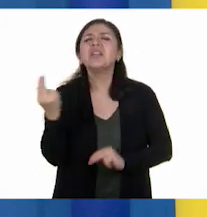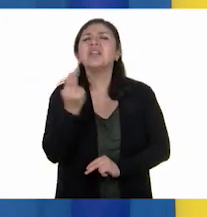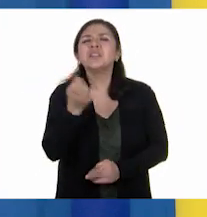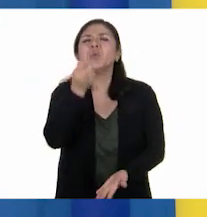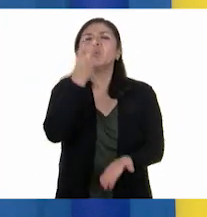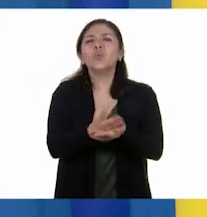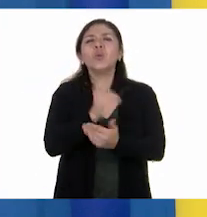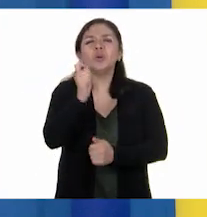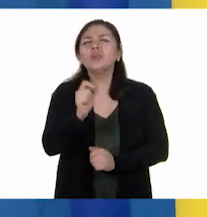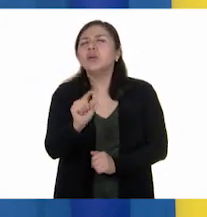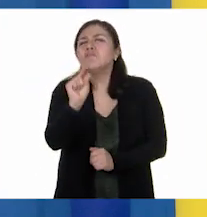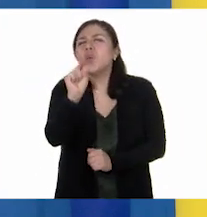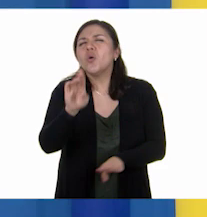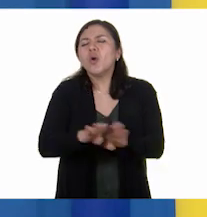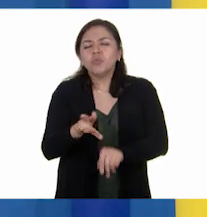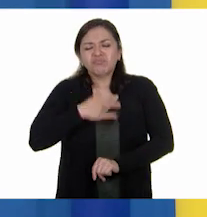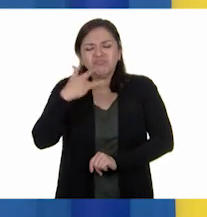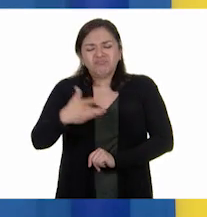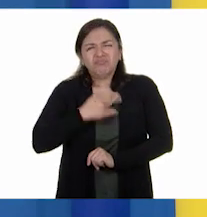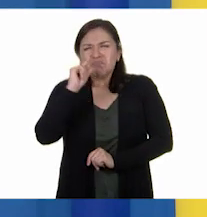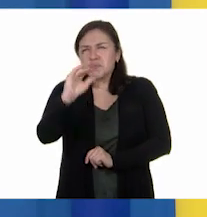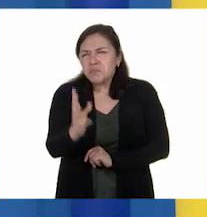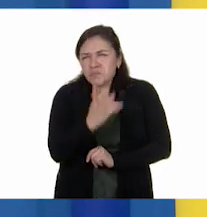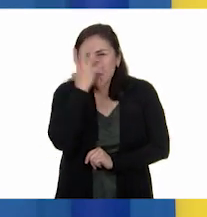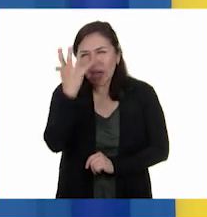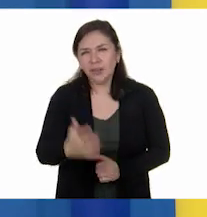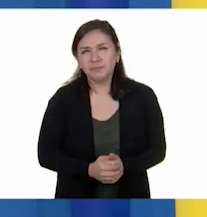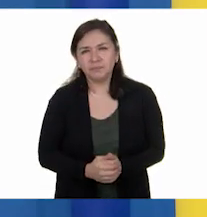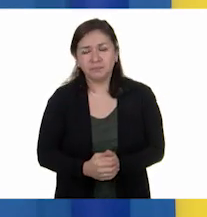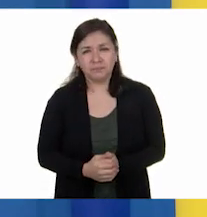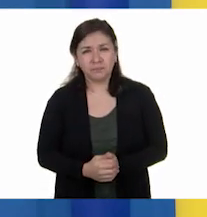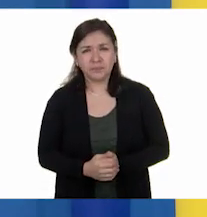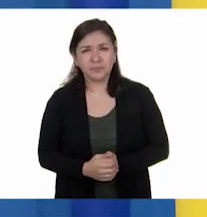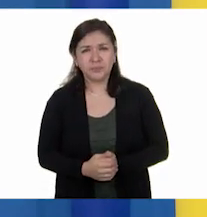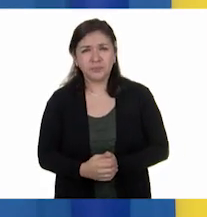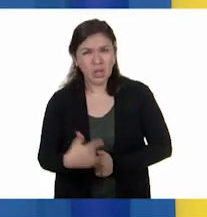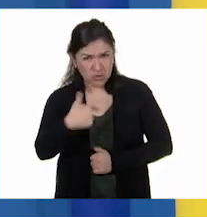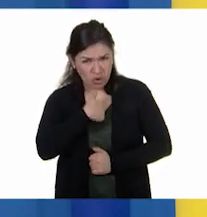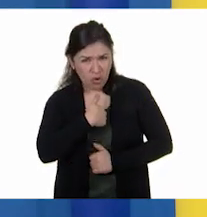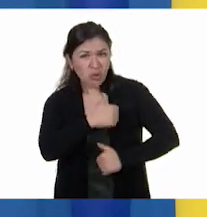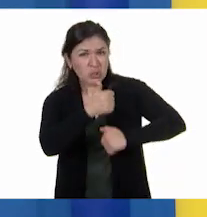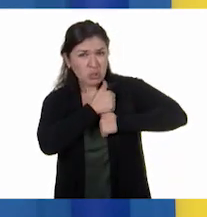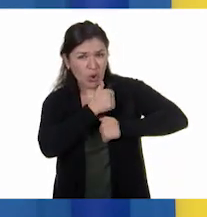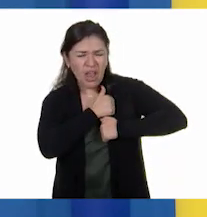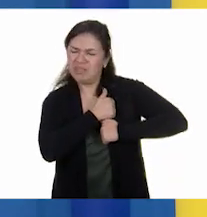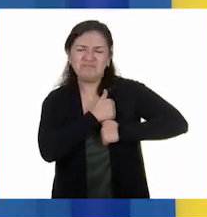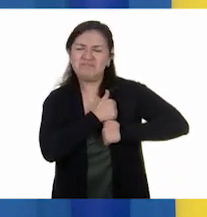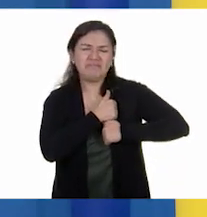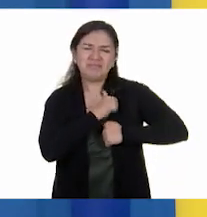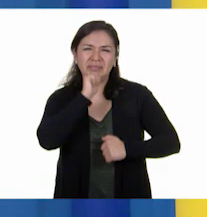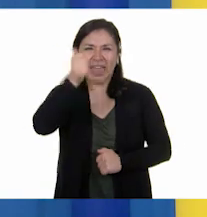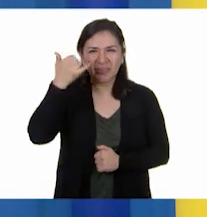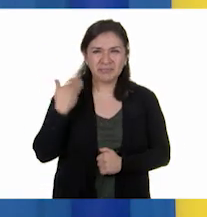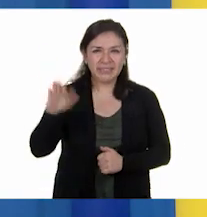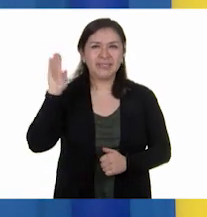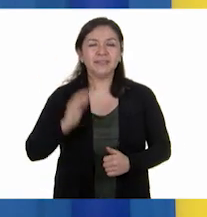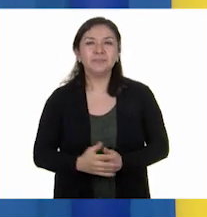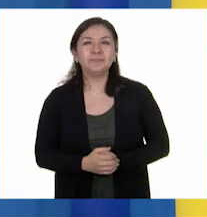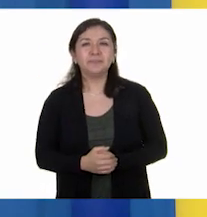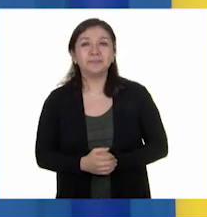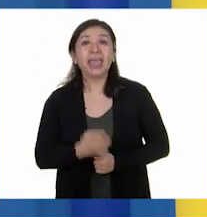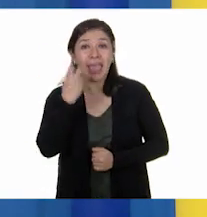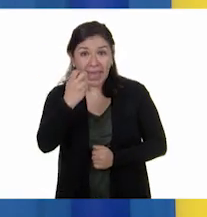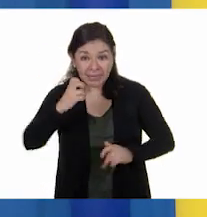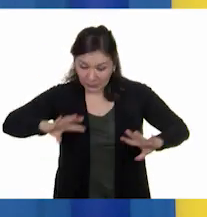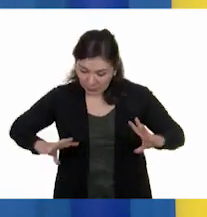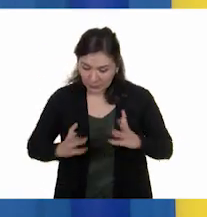necesita es nomás tantita vergüenza. Yo que soldado ni que nada había de ser. Por todo